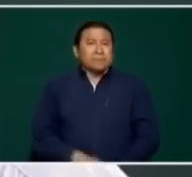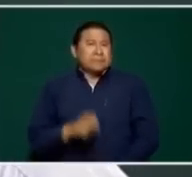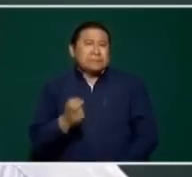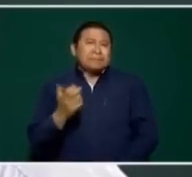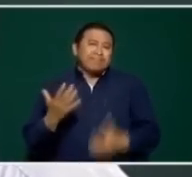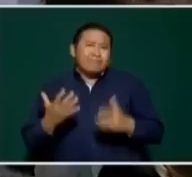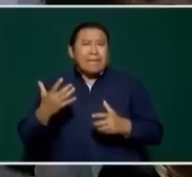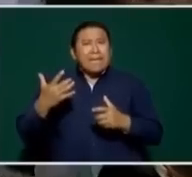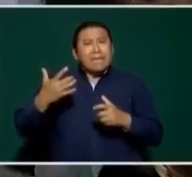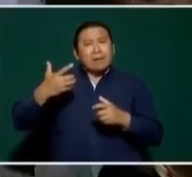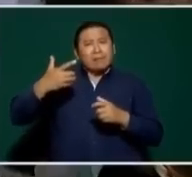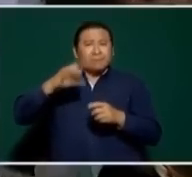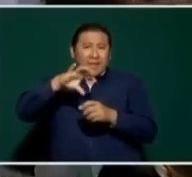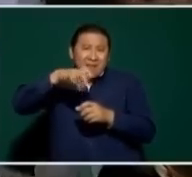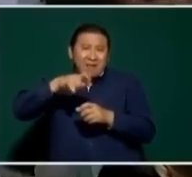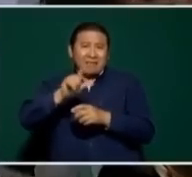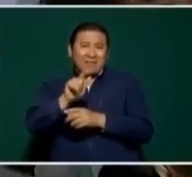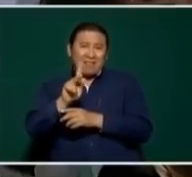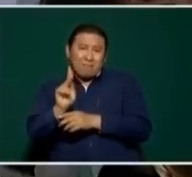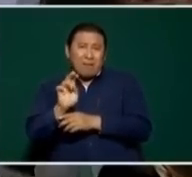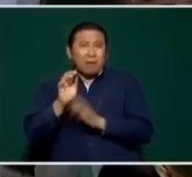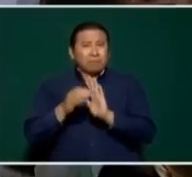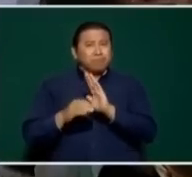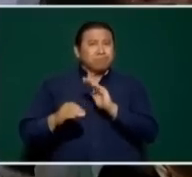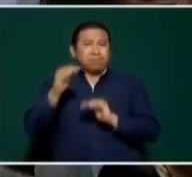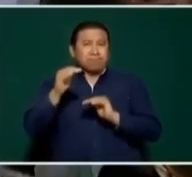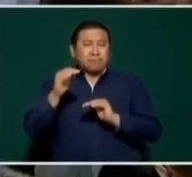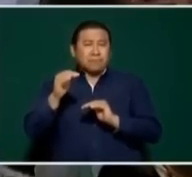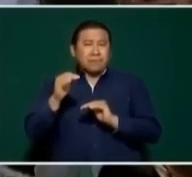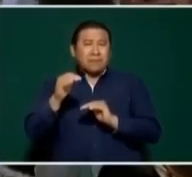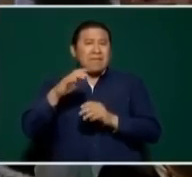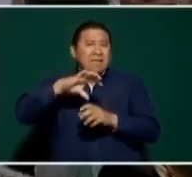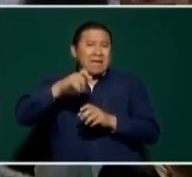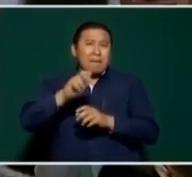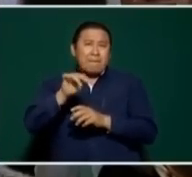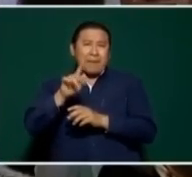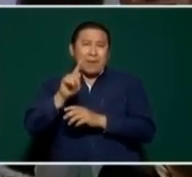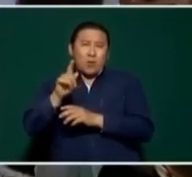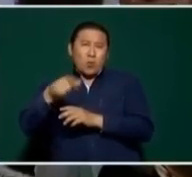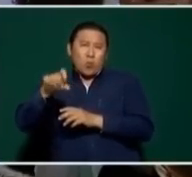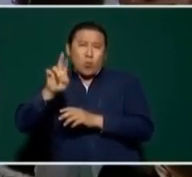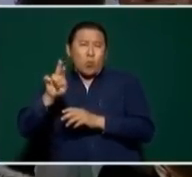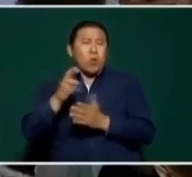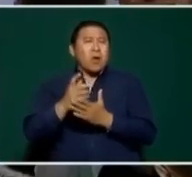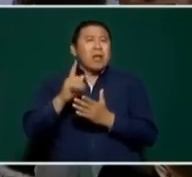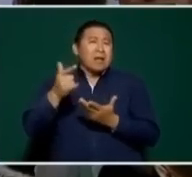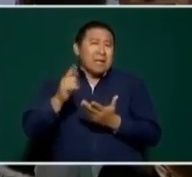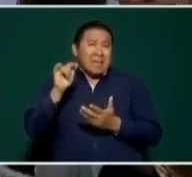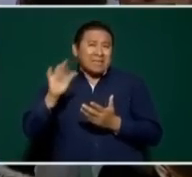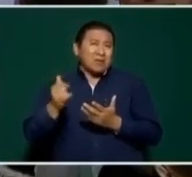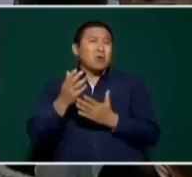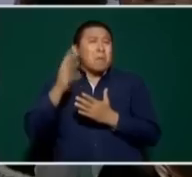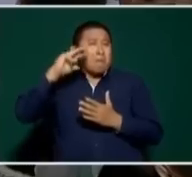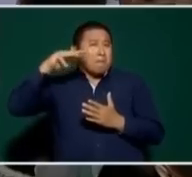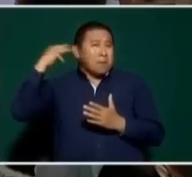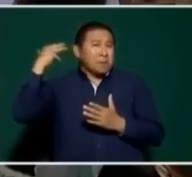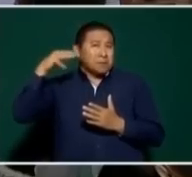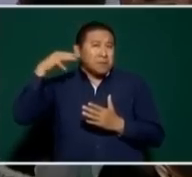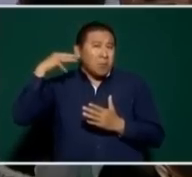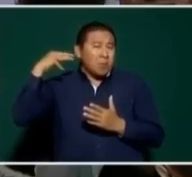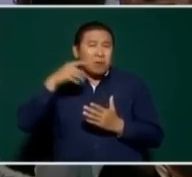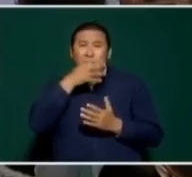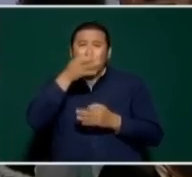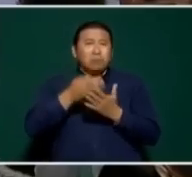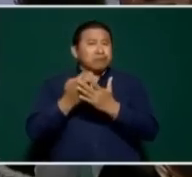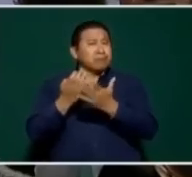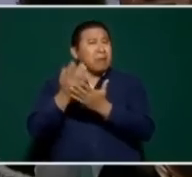En gas LP, el precio más alto lo encontramos en gas Menguk, en Lázaro Cárdenas, Michoacán. Esto es para